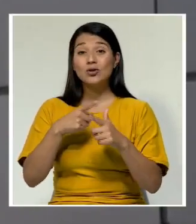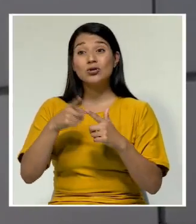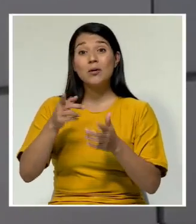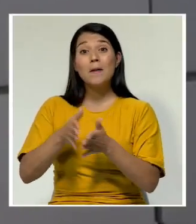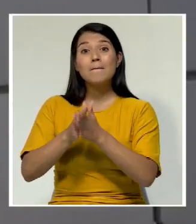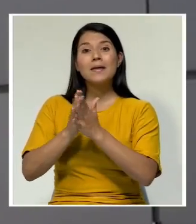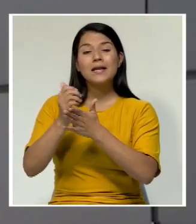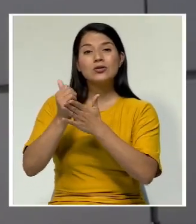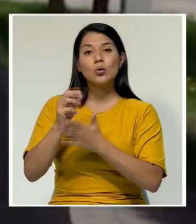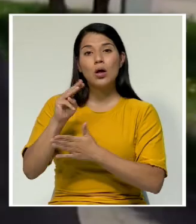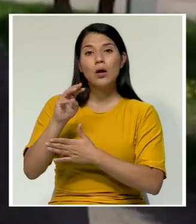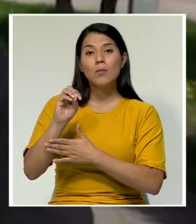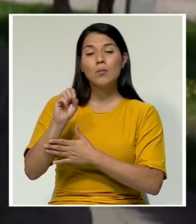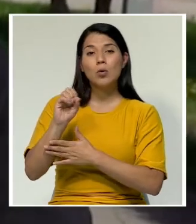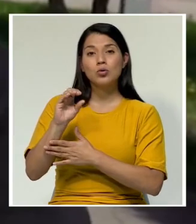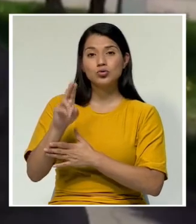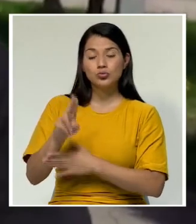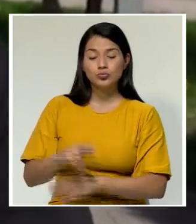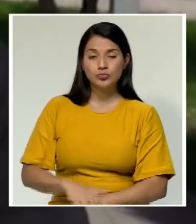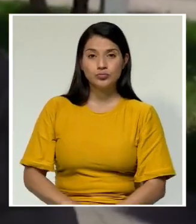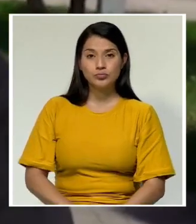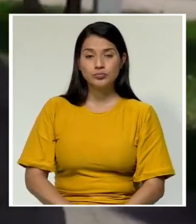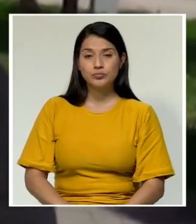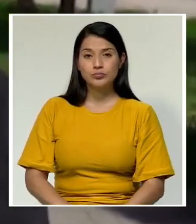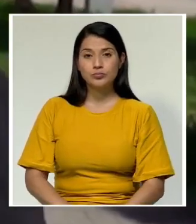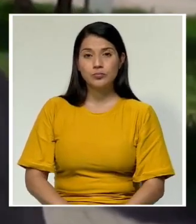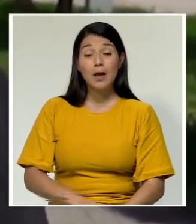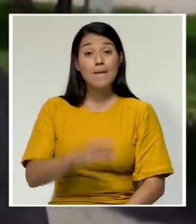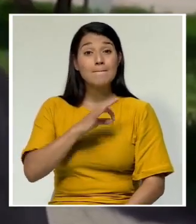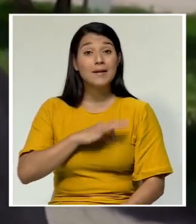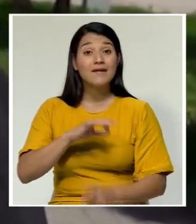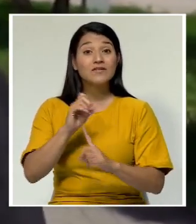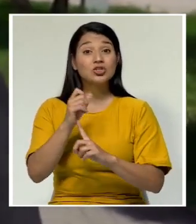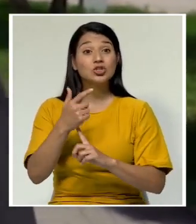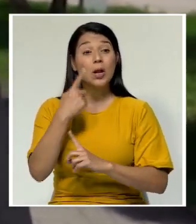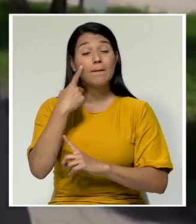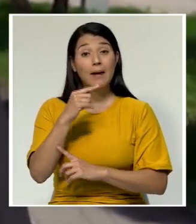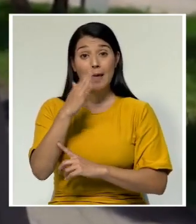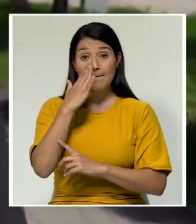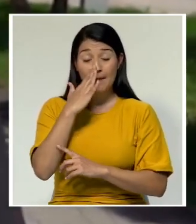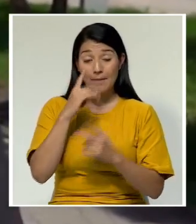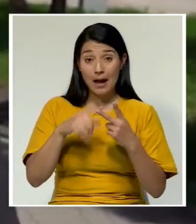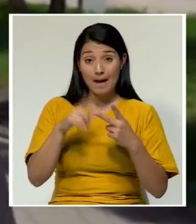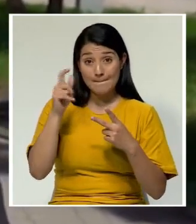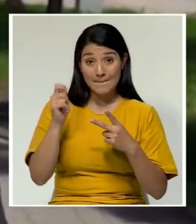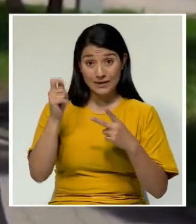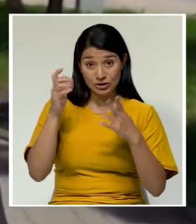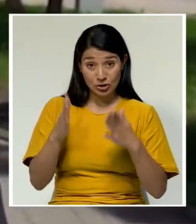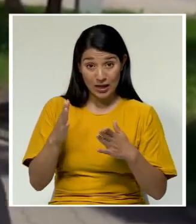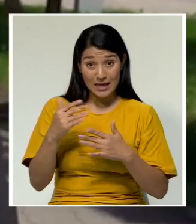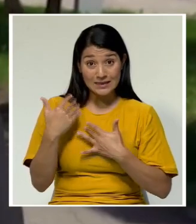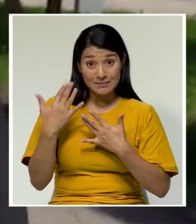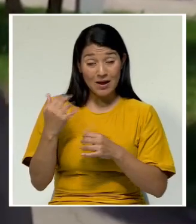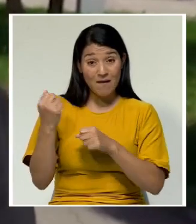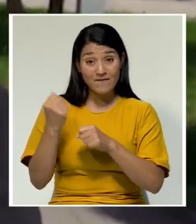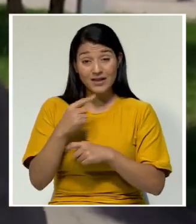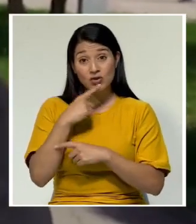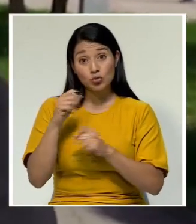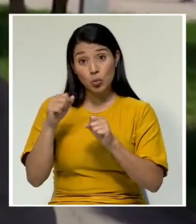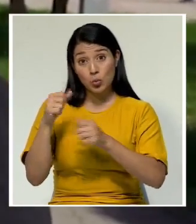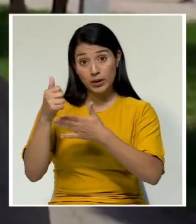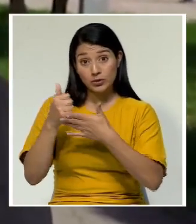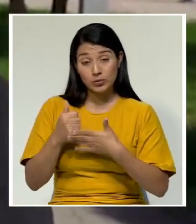Azov y Melitopol, sus habitantes afirman que fueron conquistados sin resistencia, por lo que los servicios públicos funcionan y